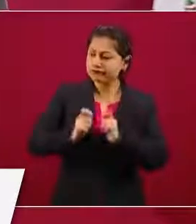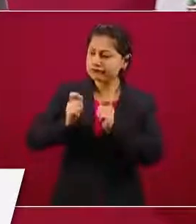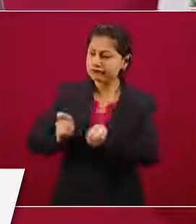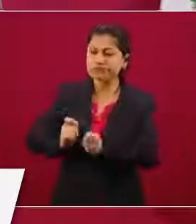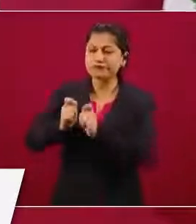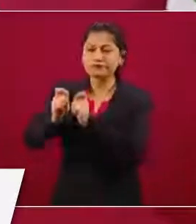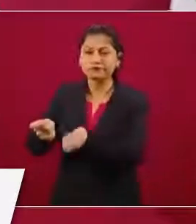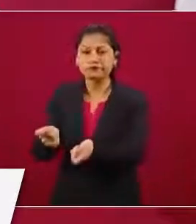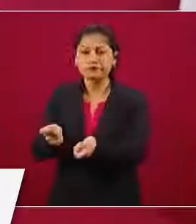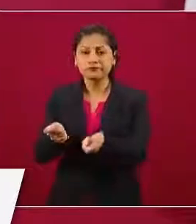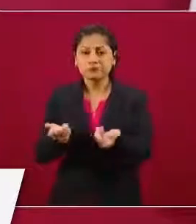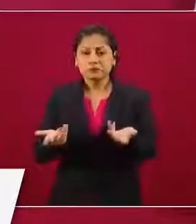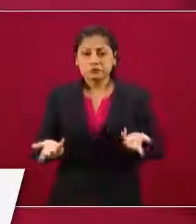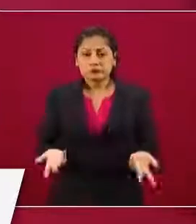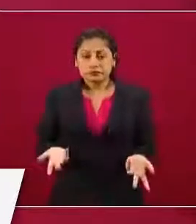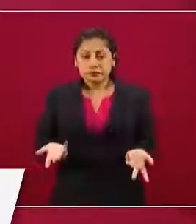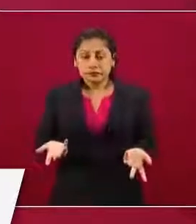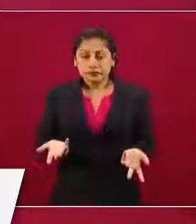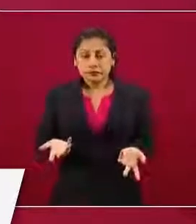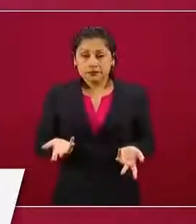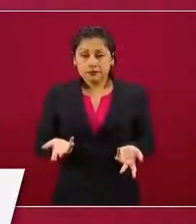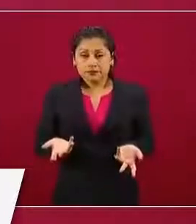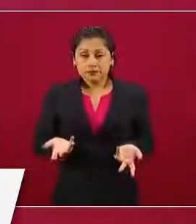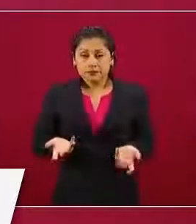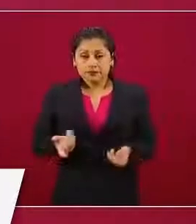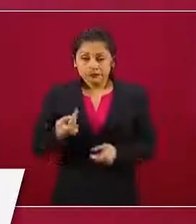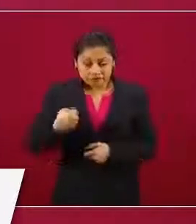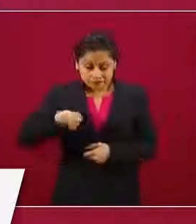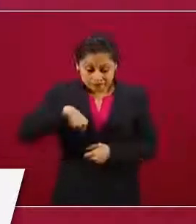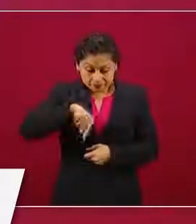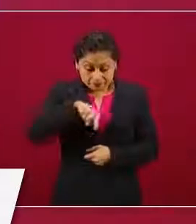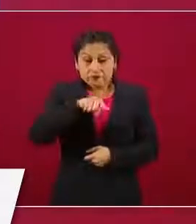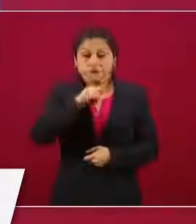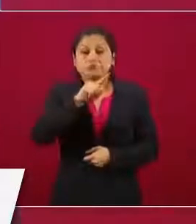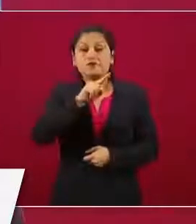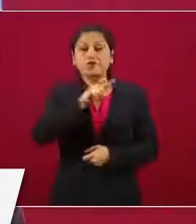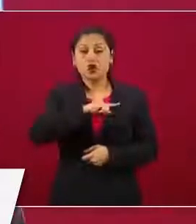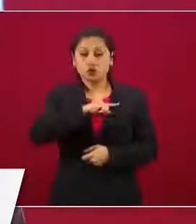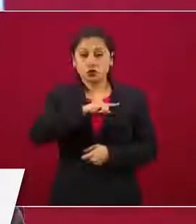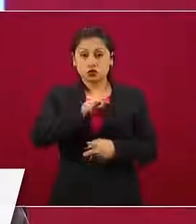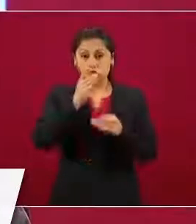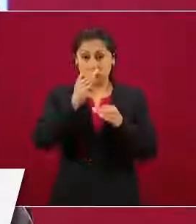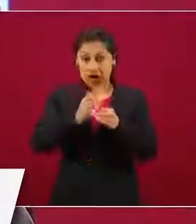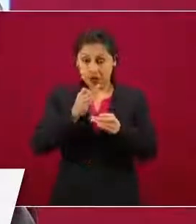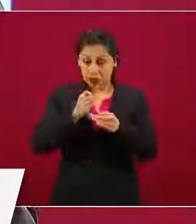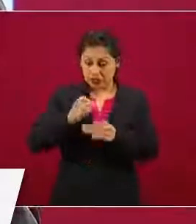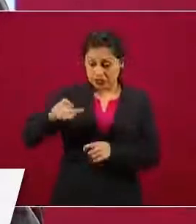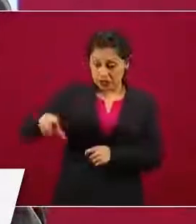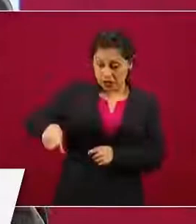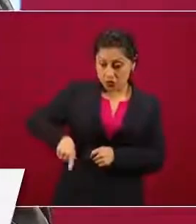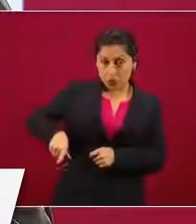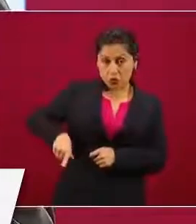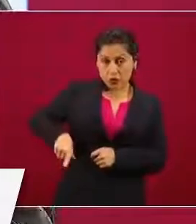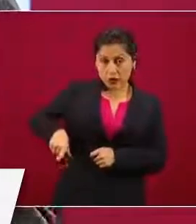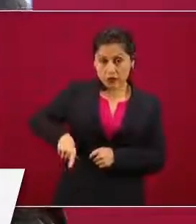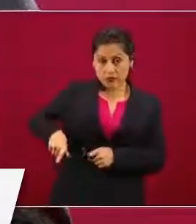Y nosotros pues no tenemos en nuestros planes